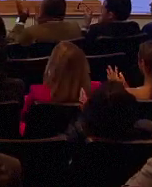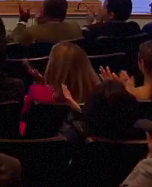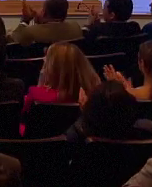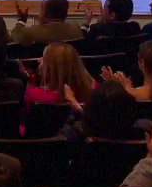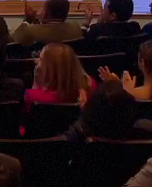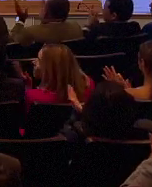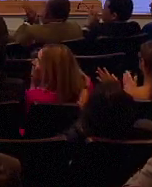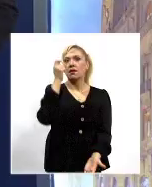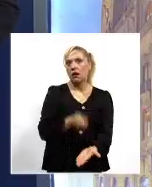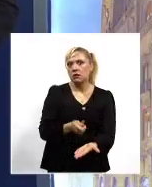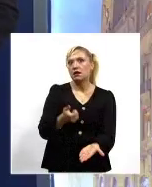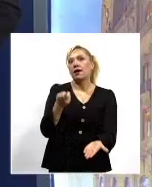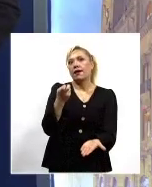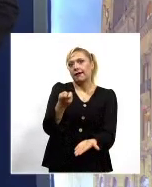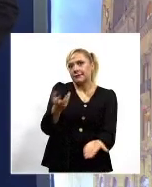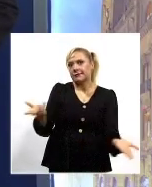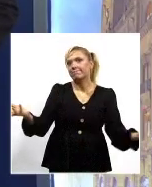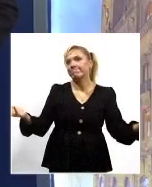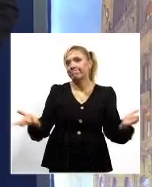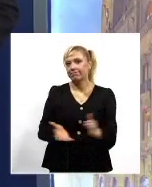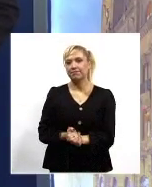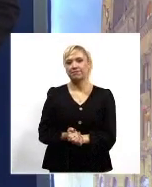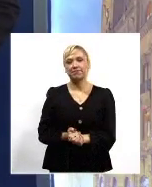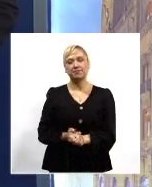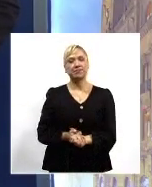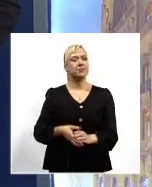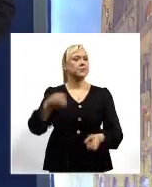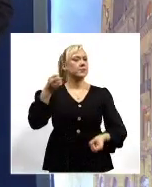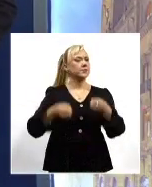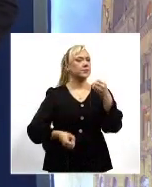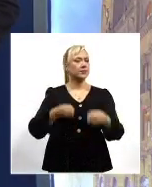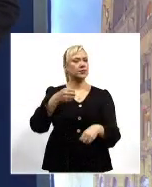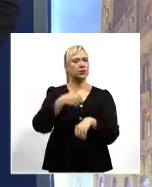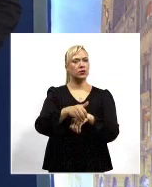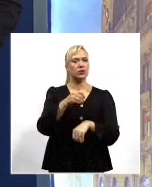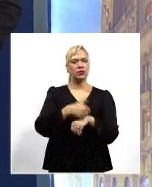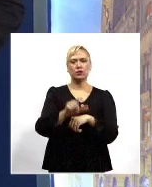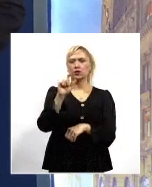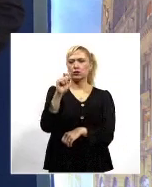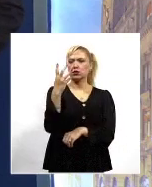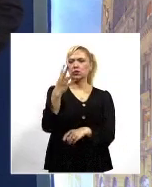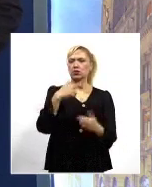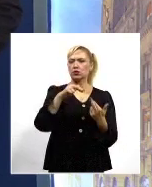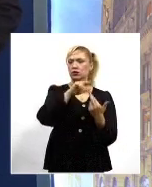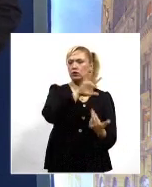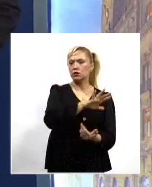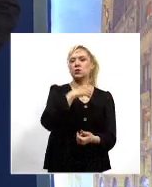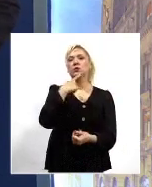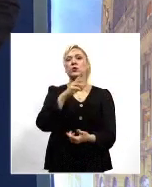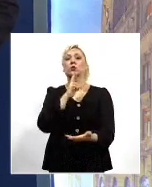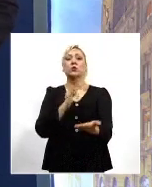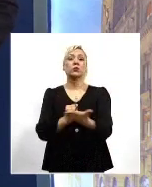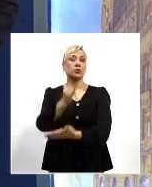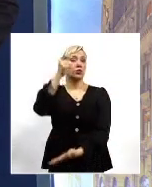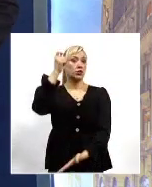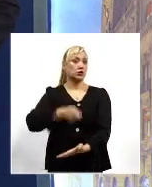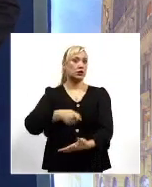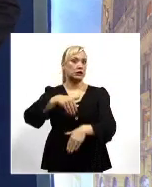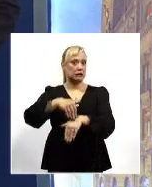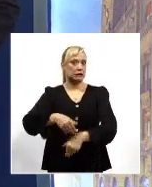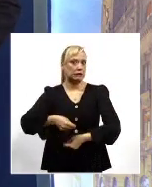Federación, Laura Murillo. Y el primer tribunal colegiado del 24º circuito determinó que tanto la jurisprudencia local como